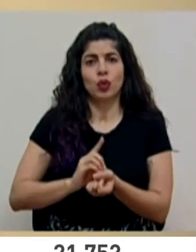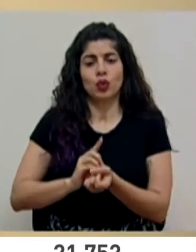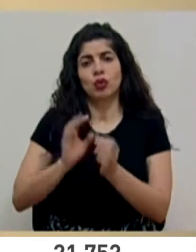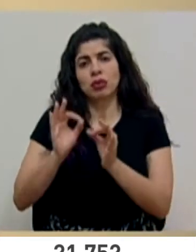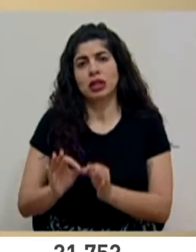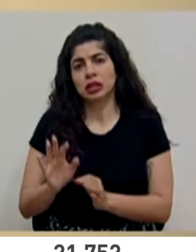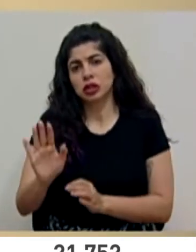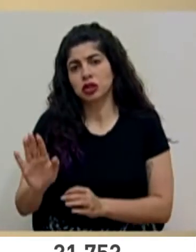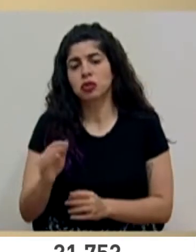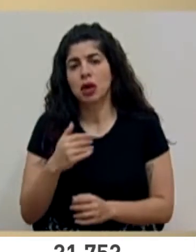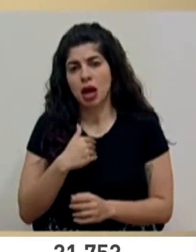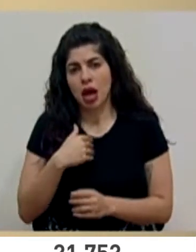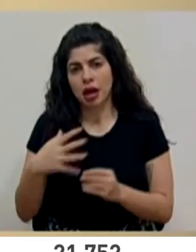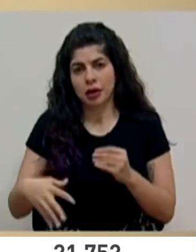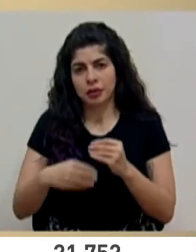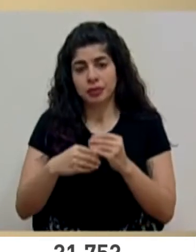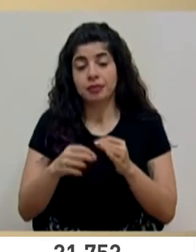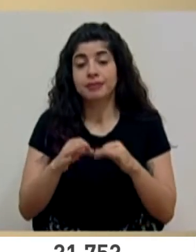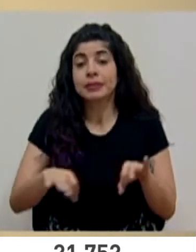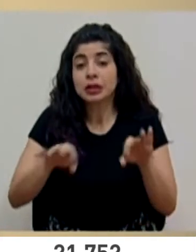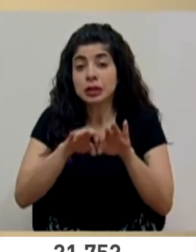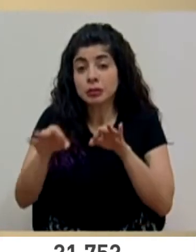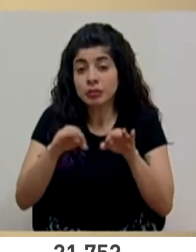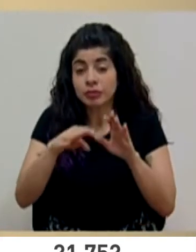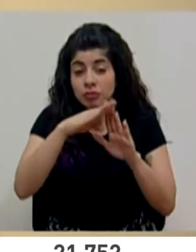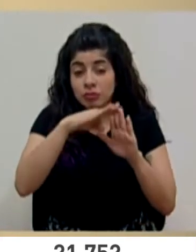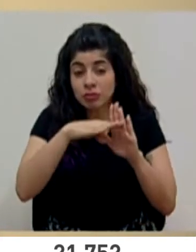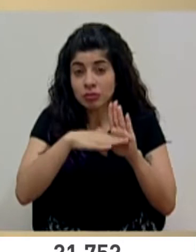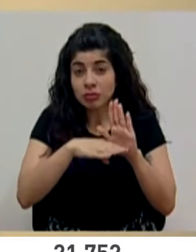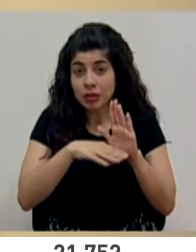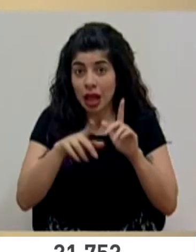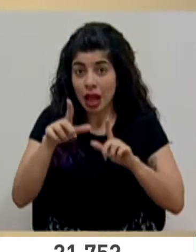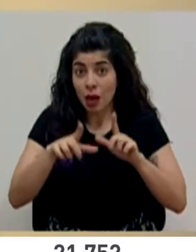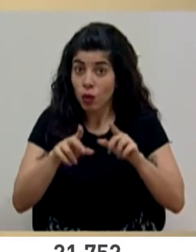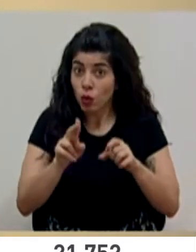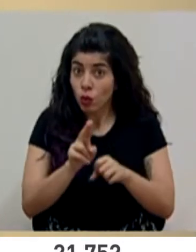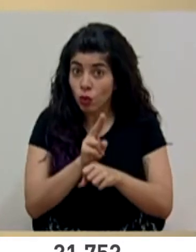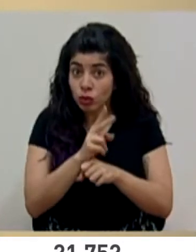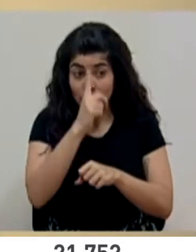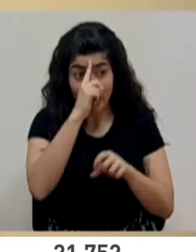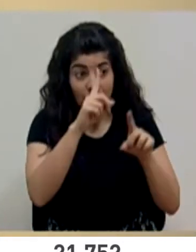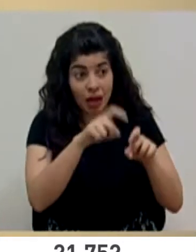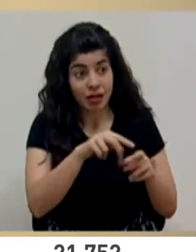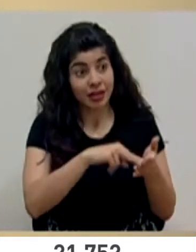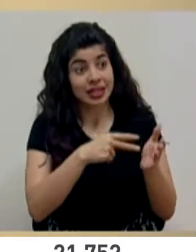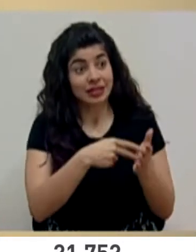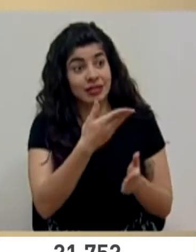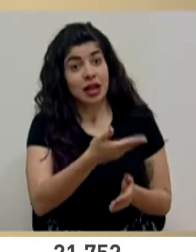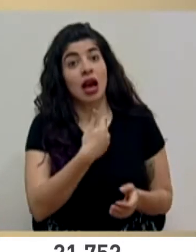decida. Vale aclarar que estas pruebas no se pueden utilizar para diagnóstico.